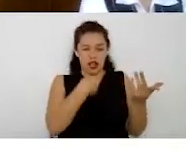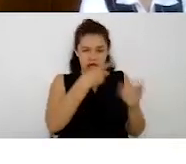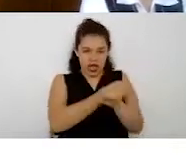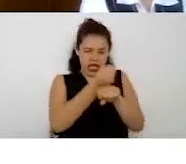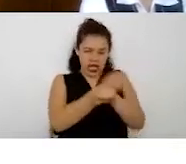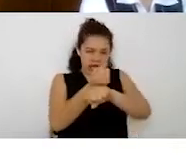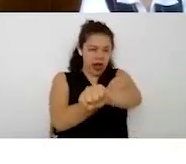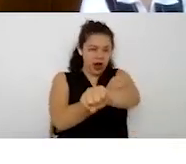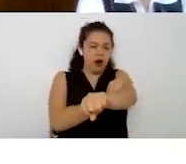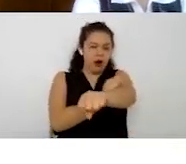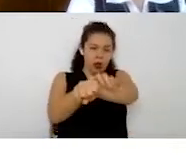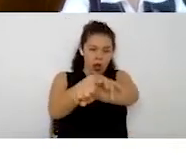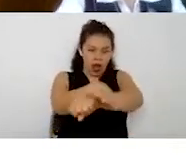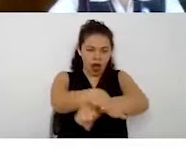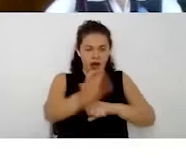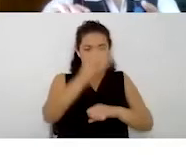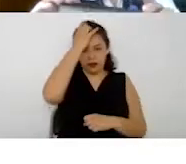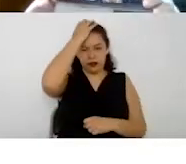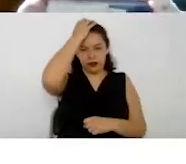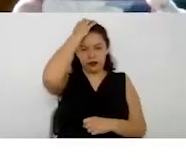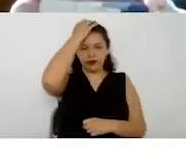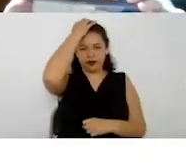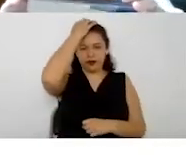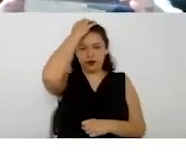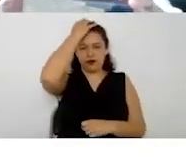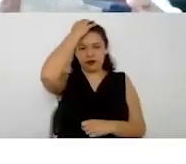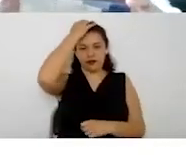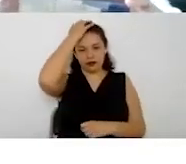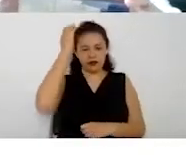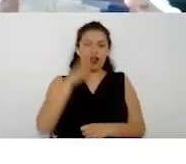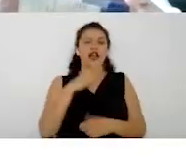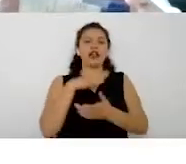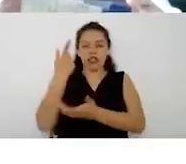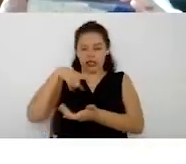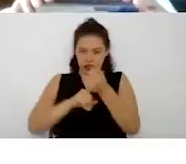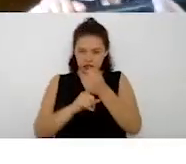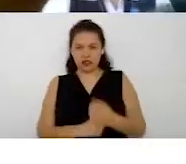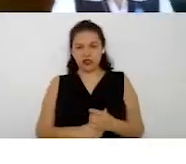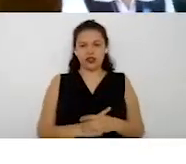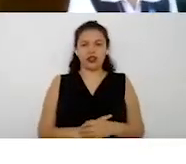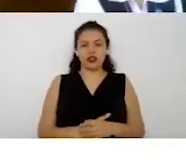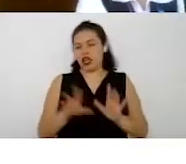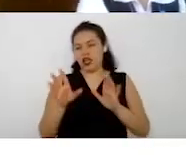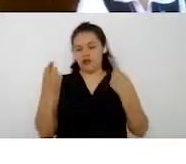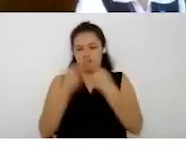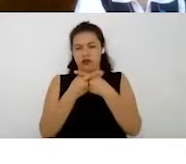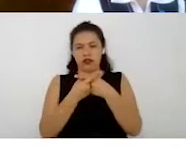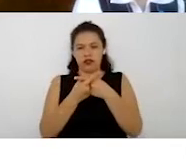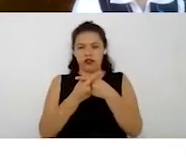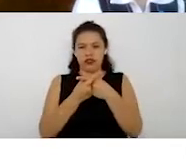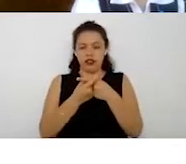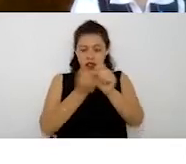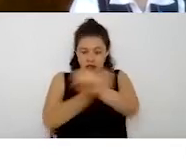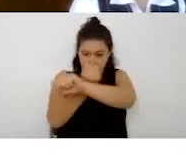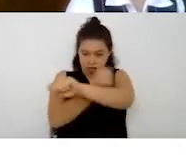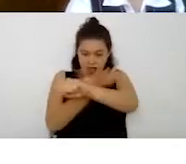puede salir al exterior mediante una herida. Tenemos las internas, que es lo contrario, que la hemorragia